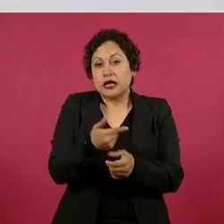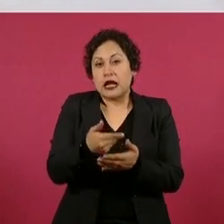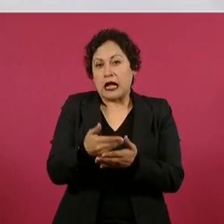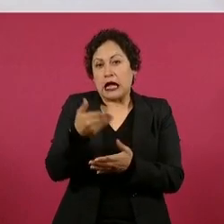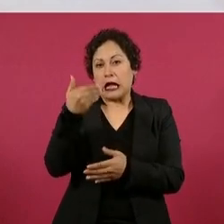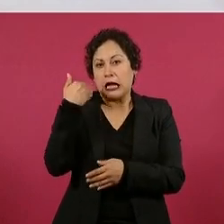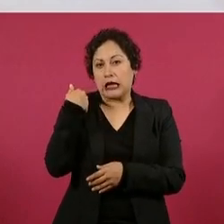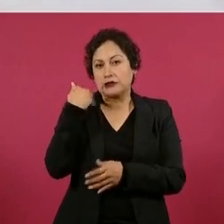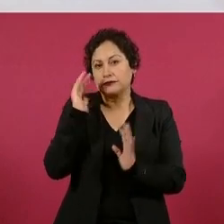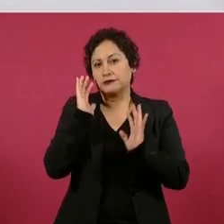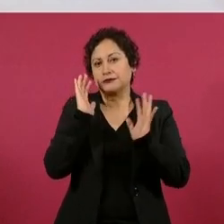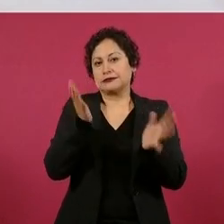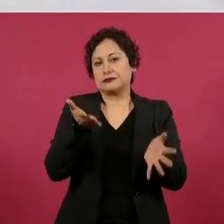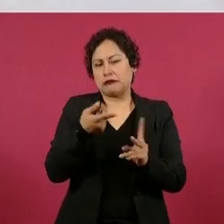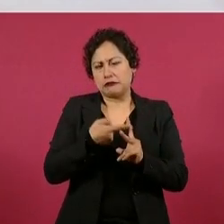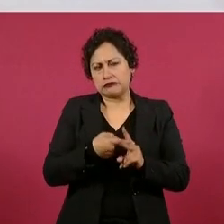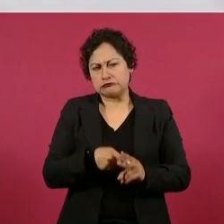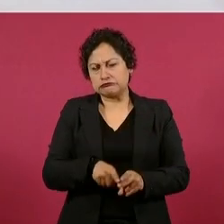momento,